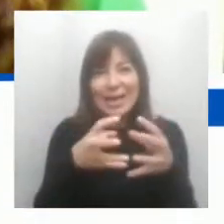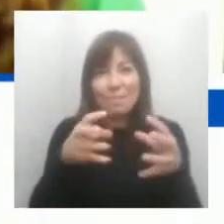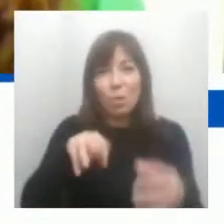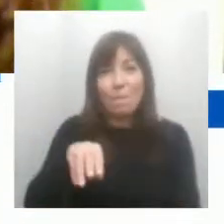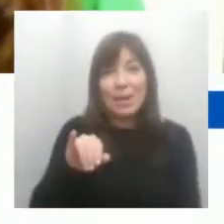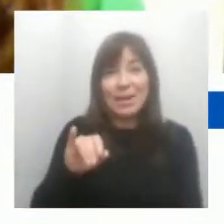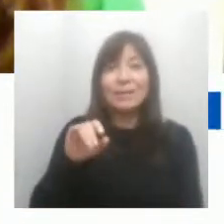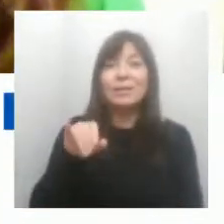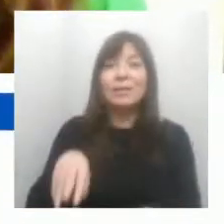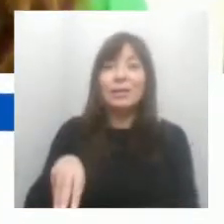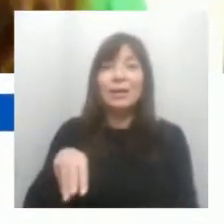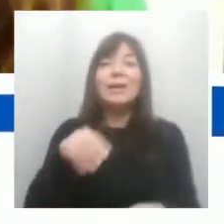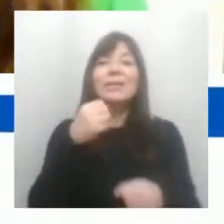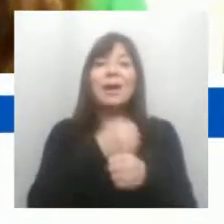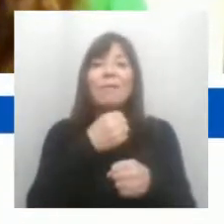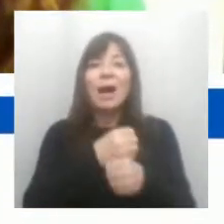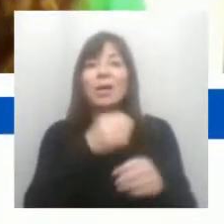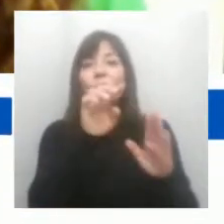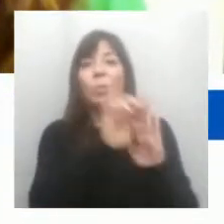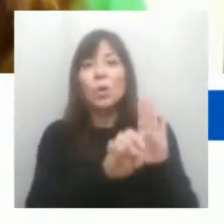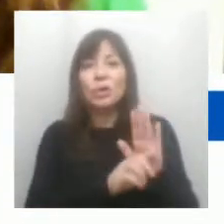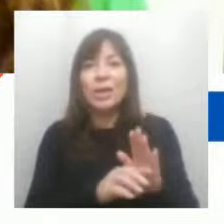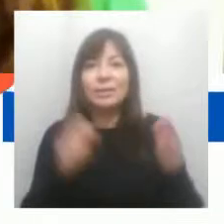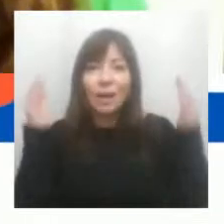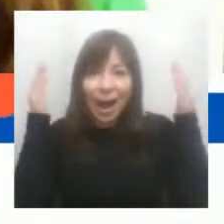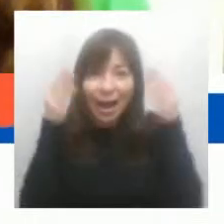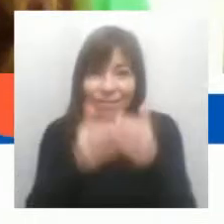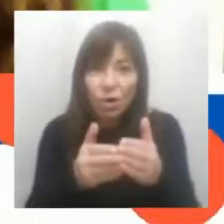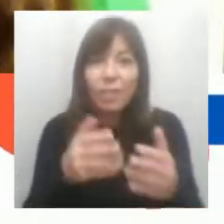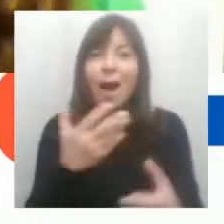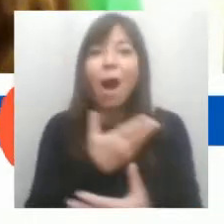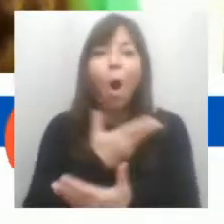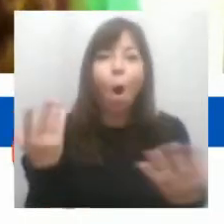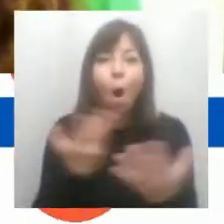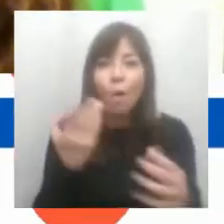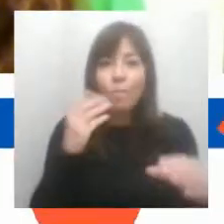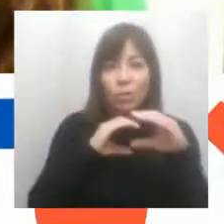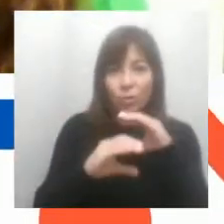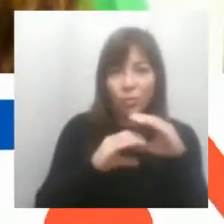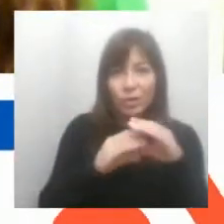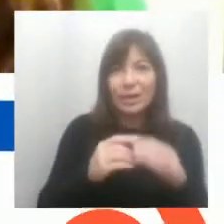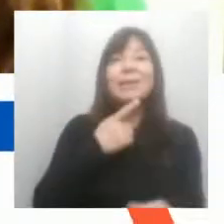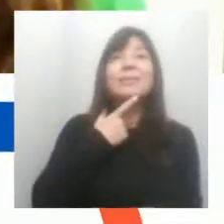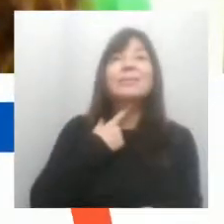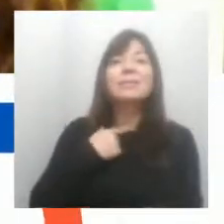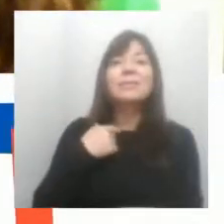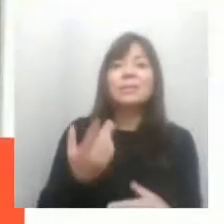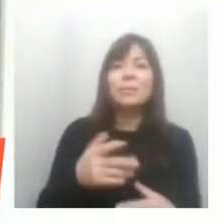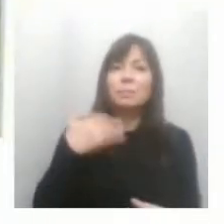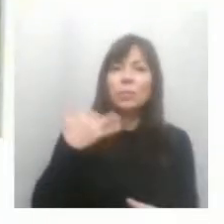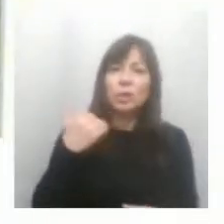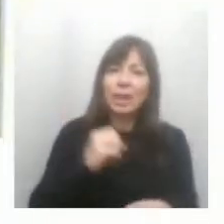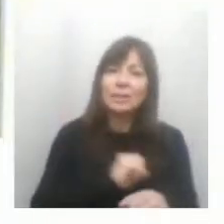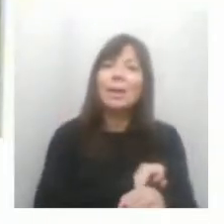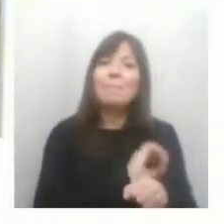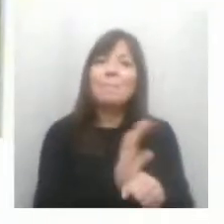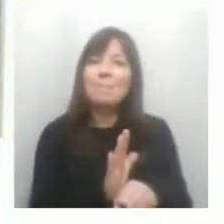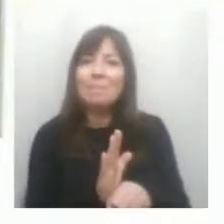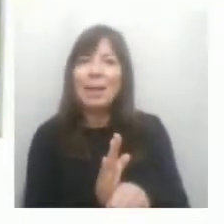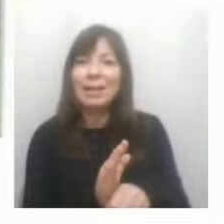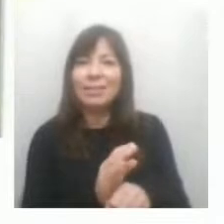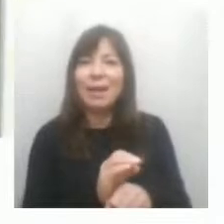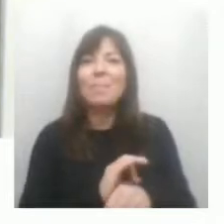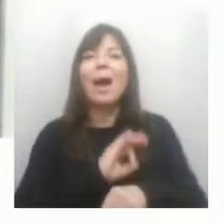ellos aborda cómo nos comunicamos. ¿Qué tema más interesante que surgió también con la pandemia? ¿Cómo nos hemos